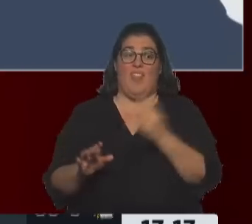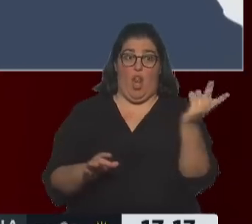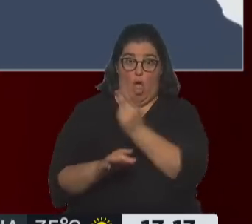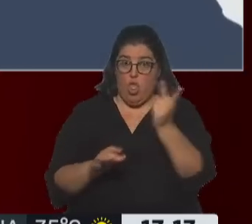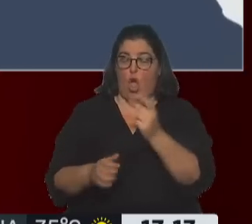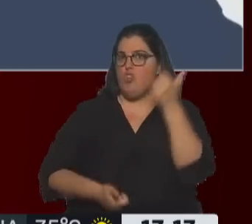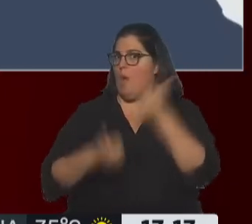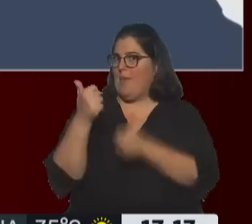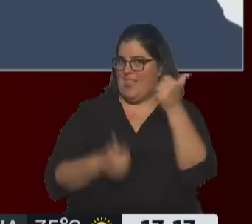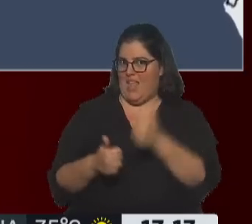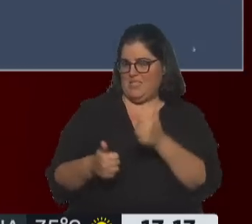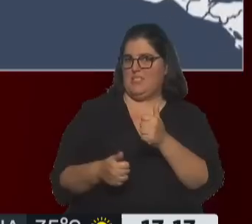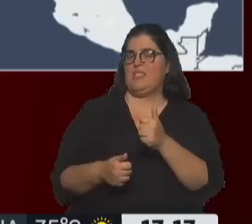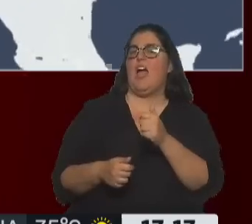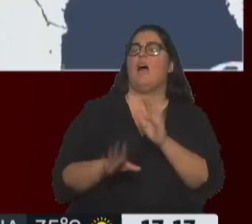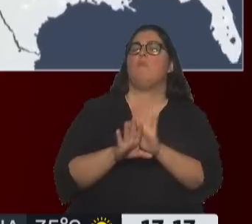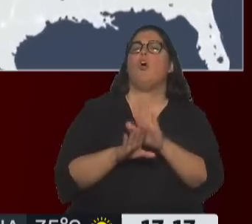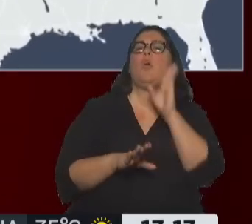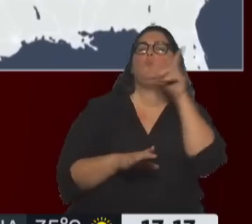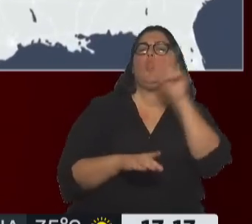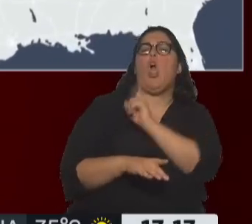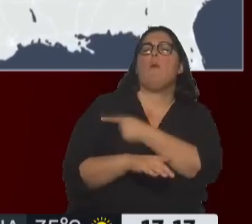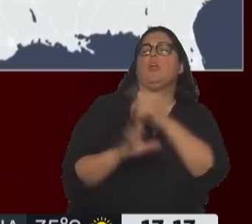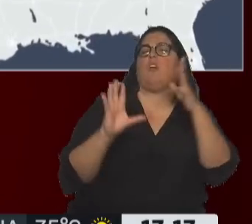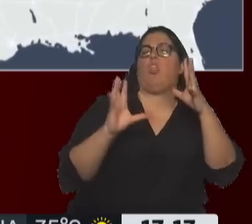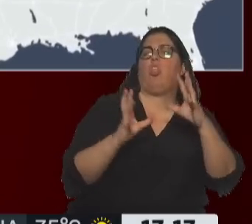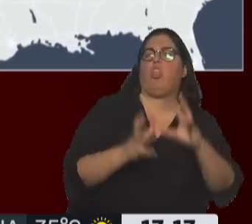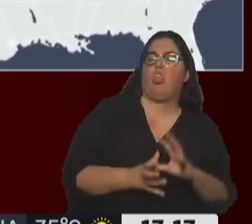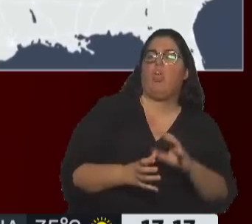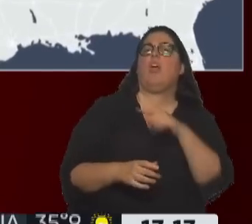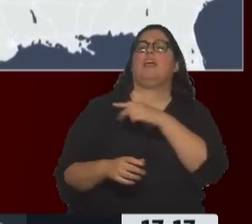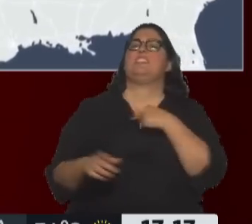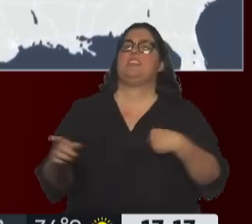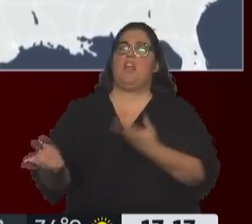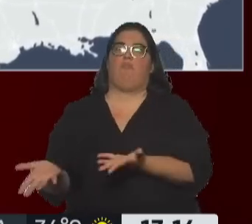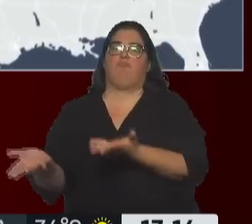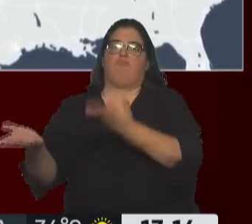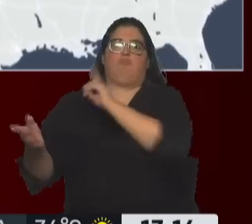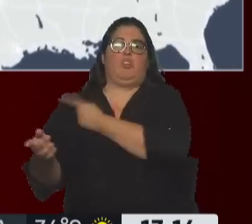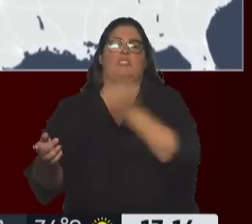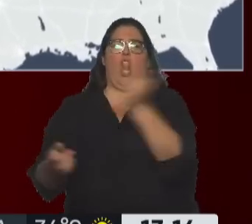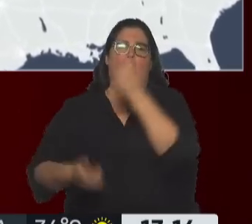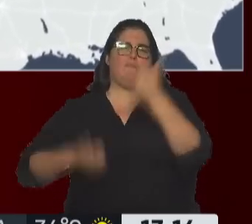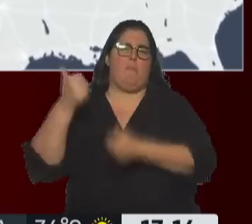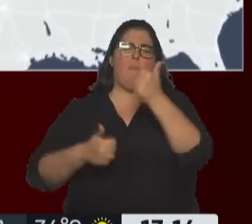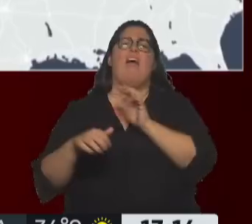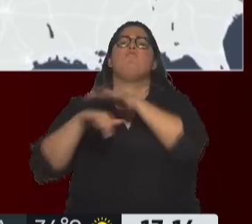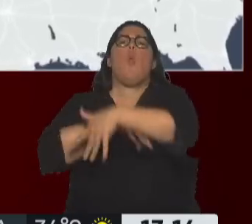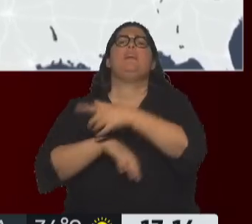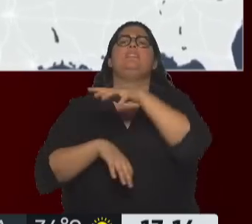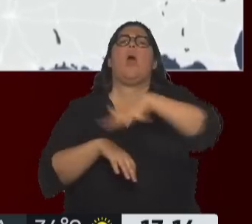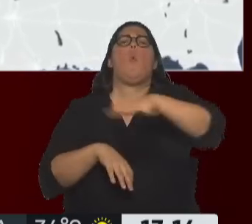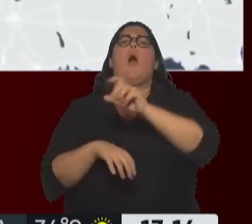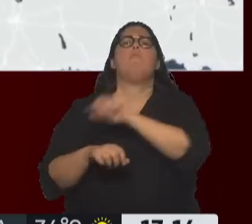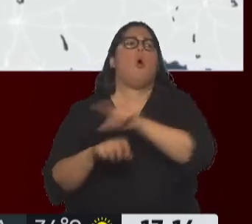real entre una potencia en decadencia, que es Estados Unidos, una potencia en ascenso, que se pelean por las zonas de influencia, sobre